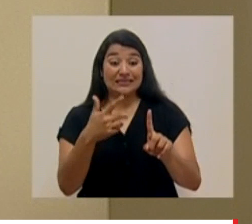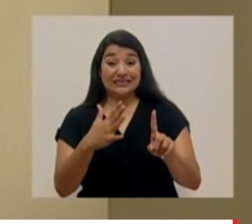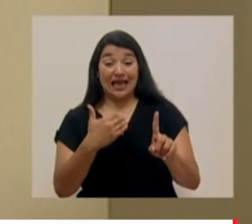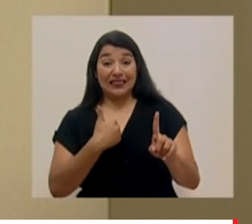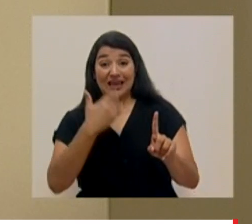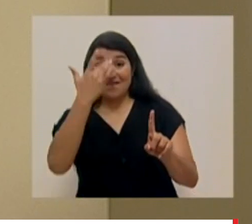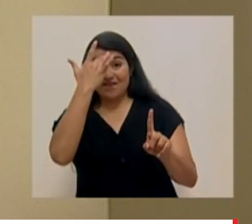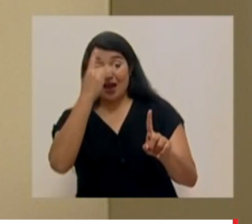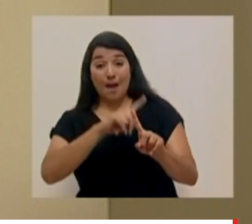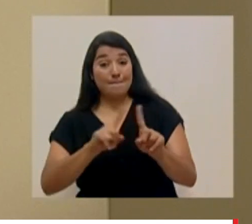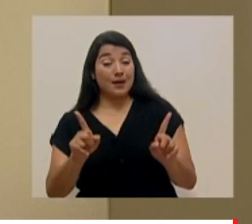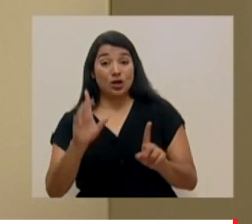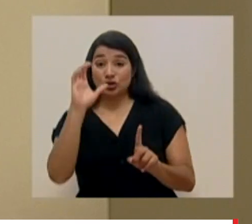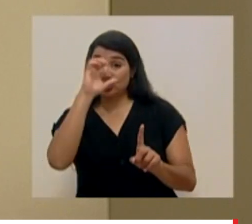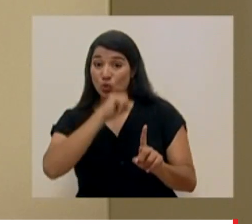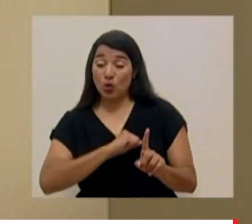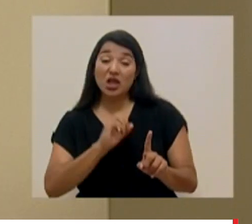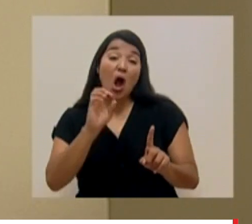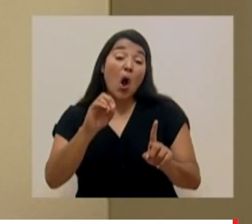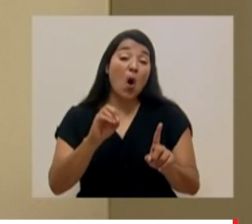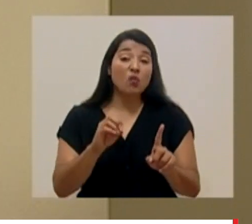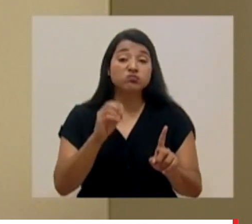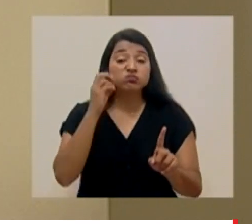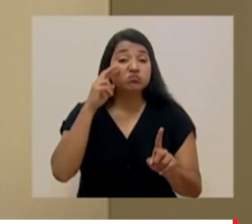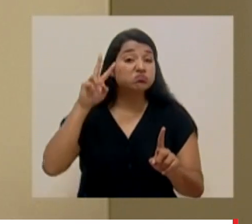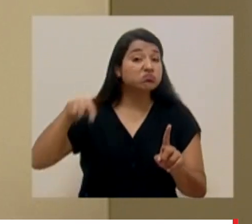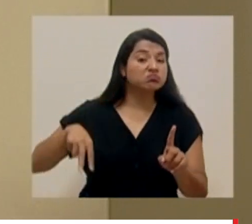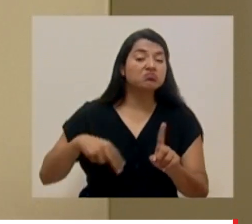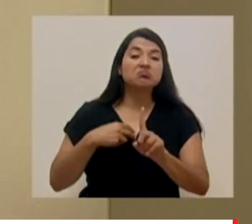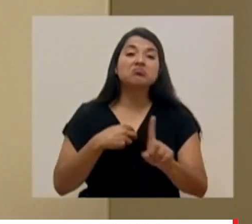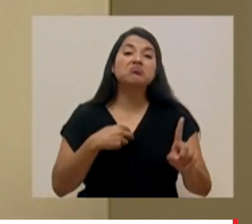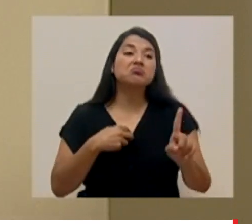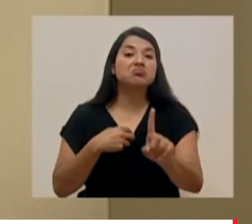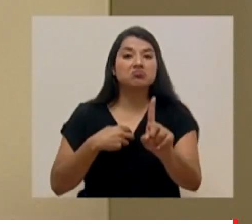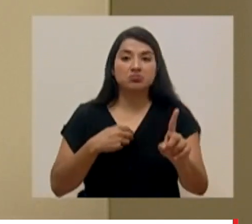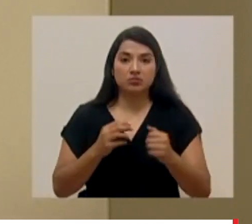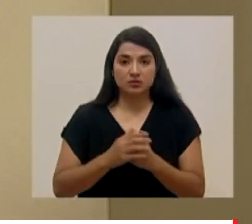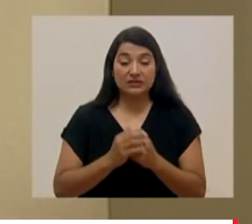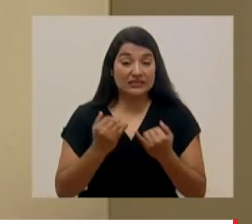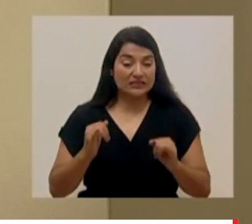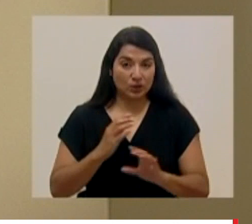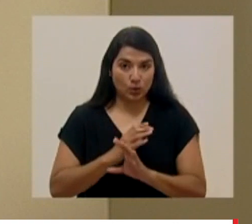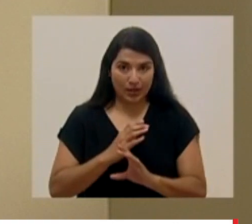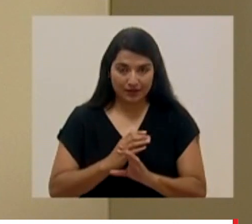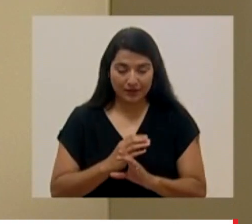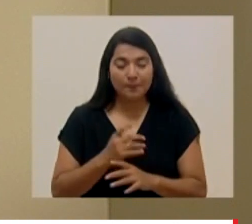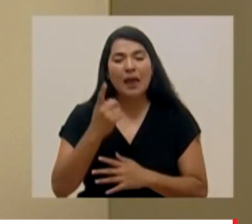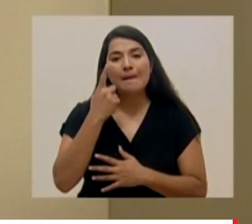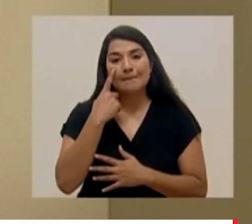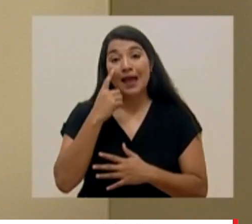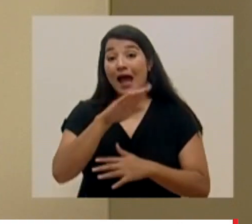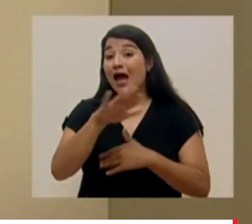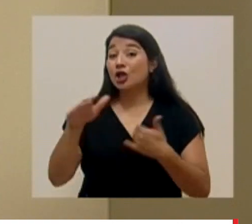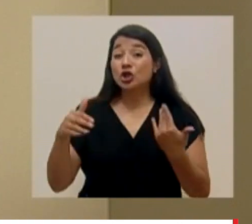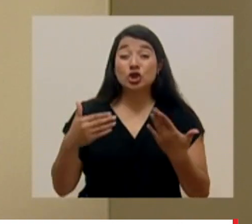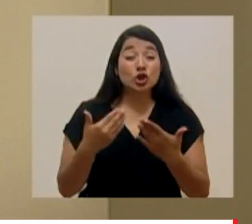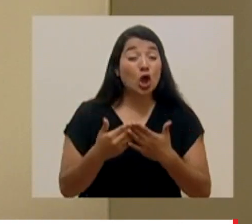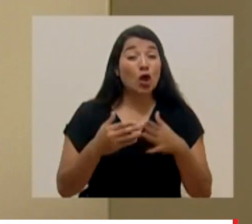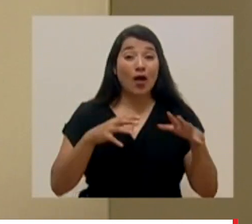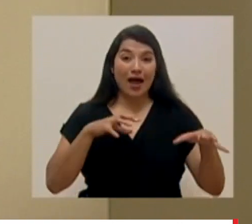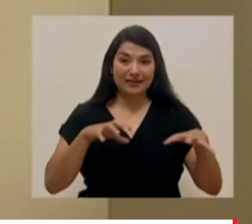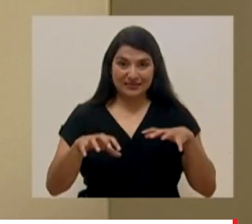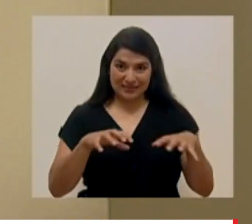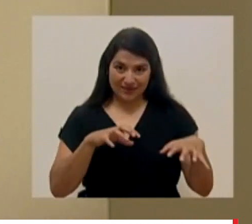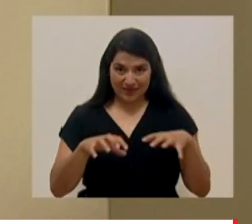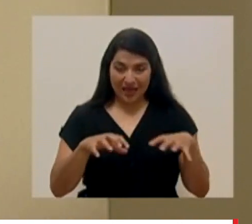estar infectando y que es lo que decíamos, vean, todas las actividades que se han hecho en donde han